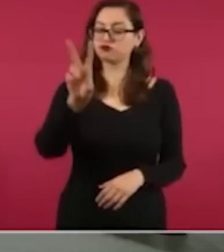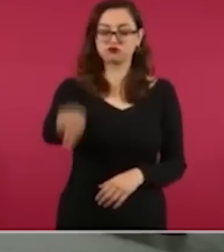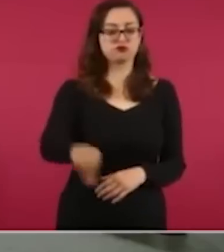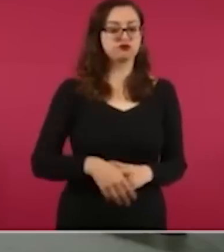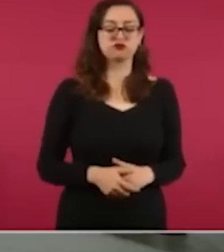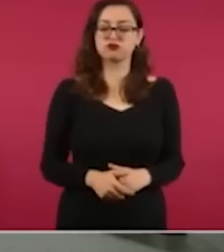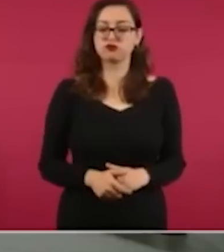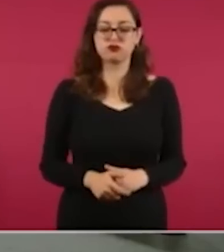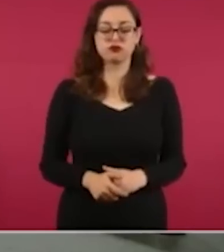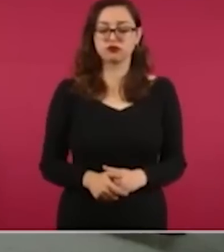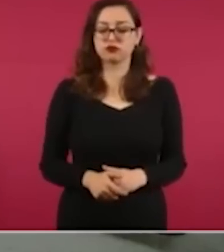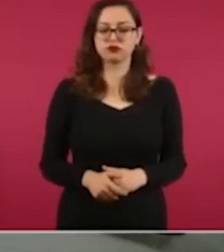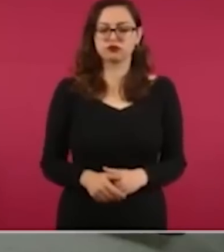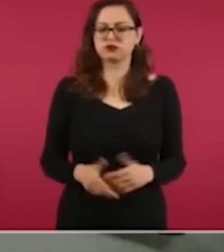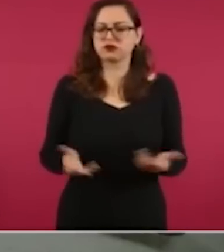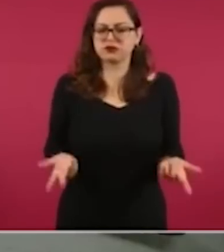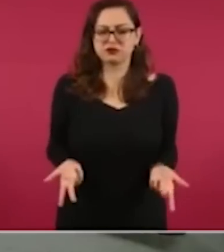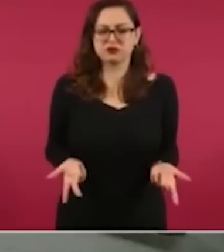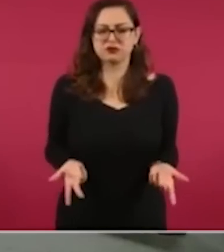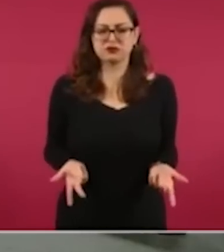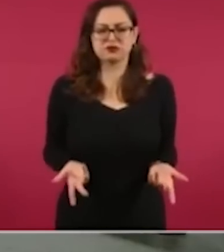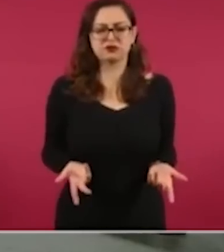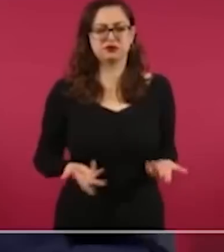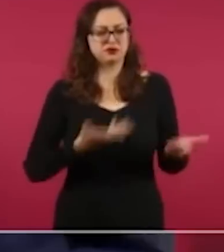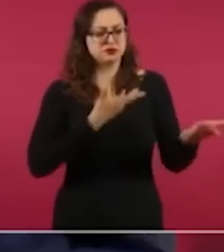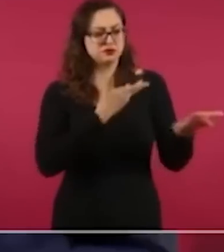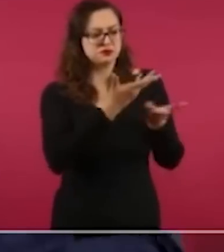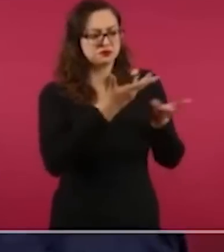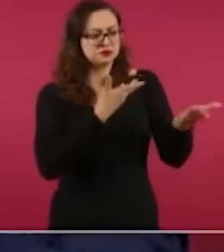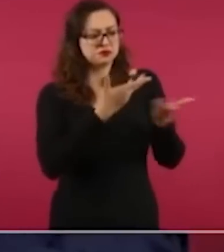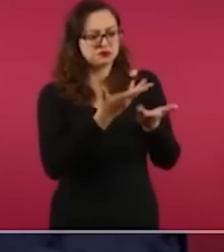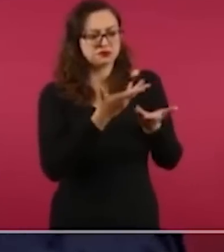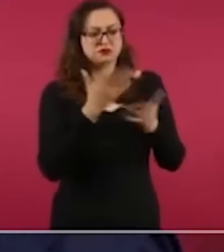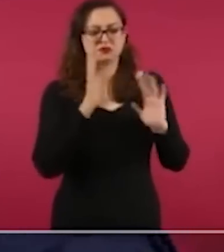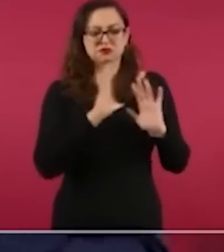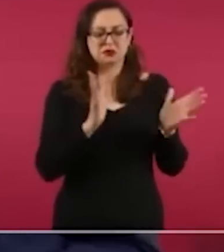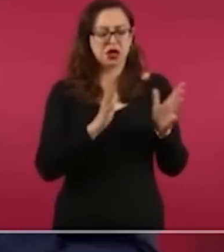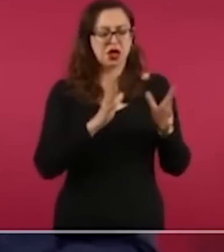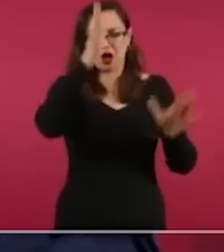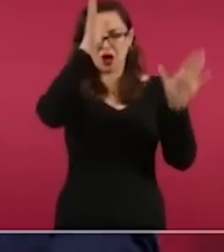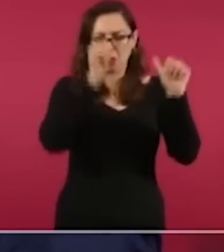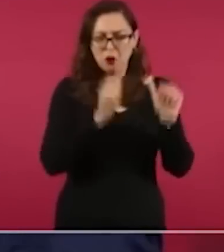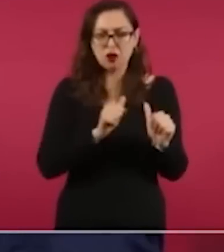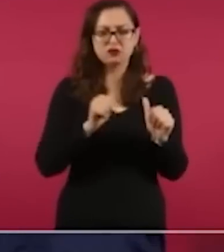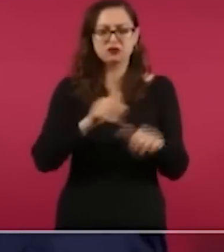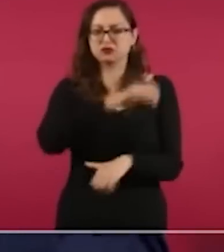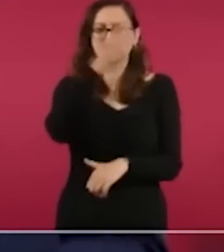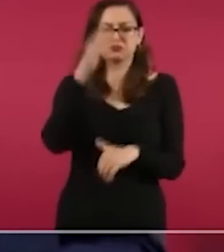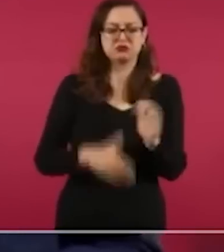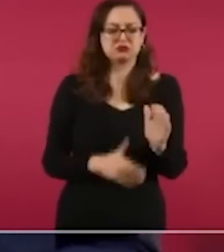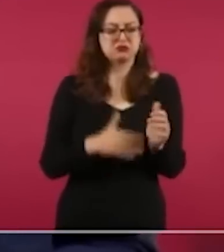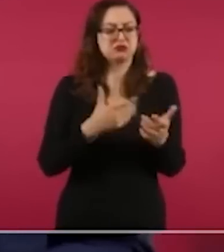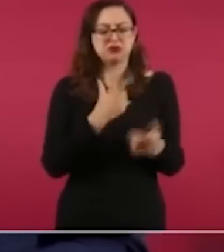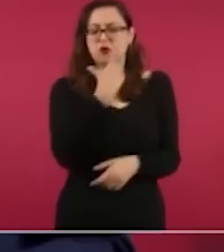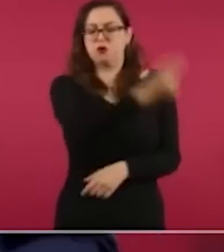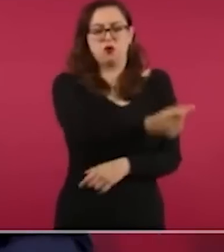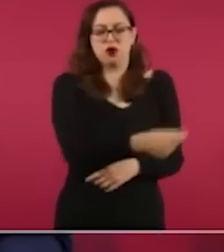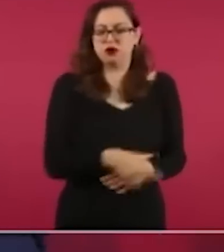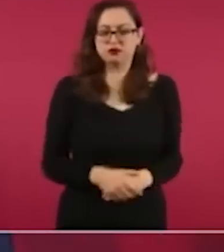fue en los mejores términos Ella habló de Julio lo hemos venido platicando